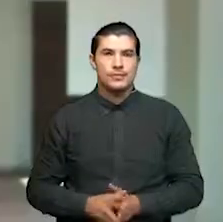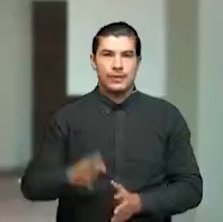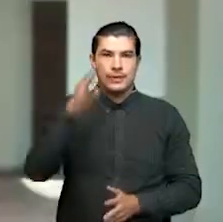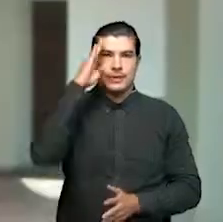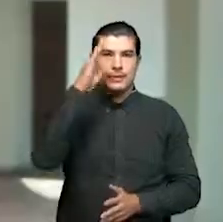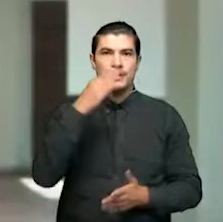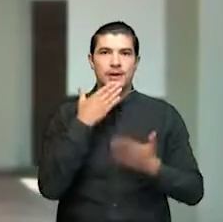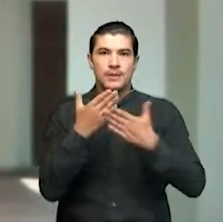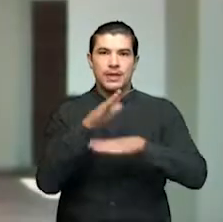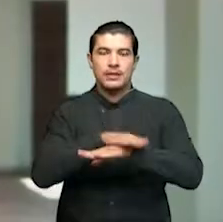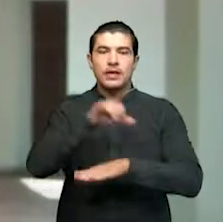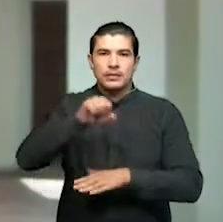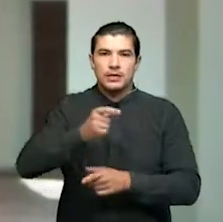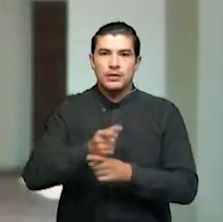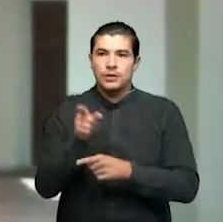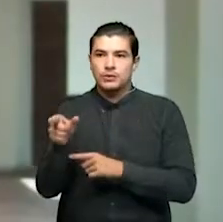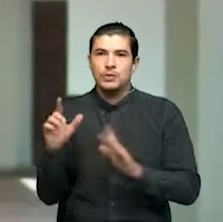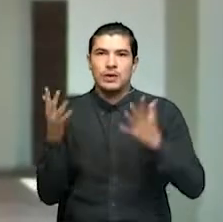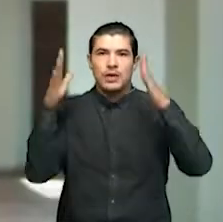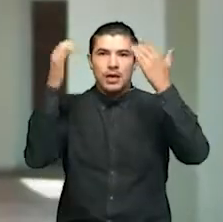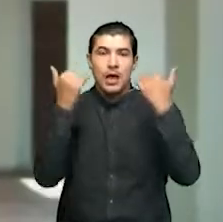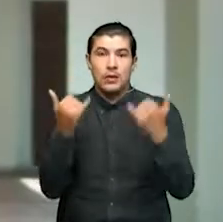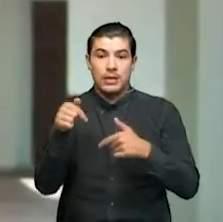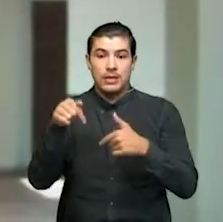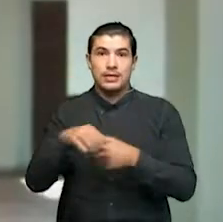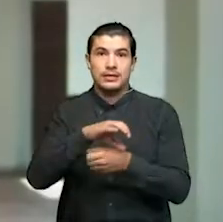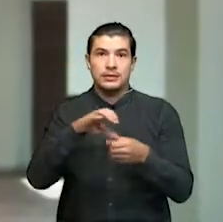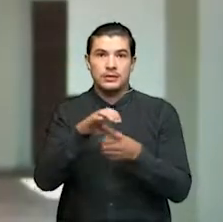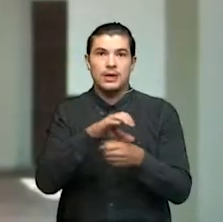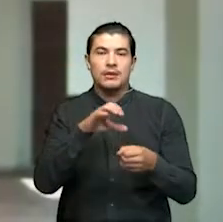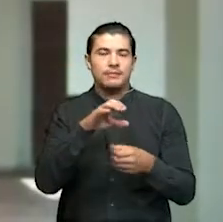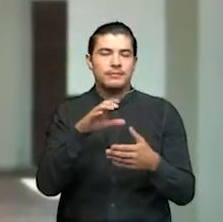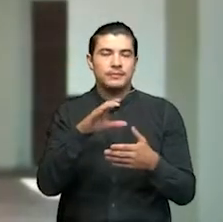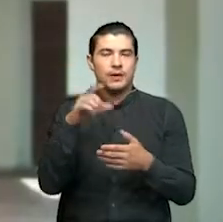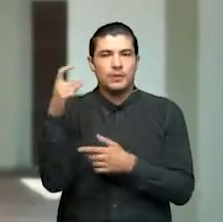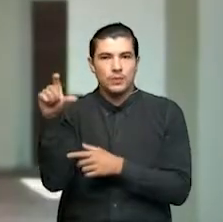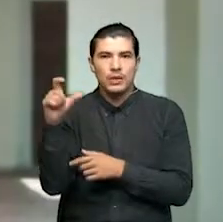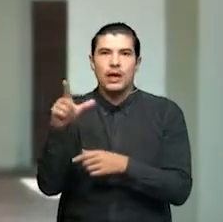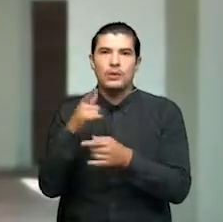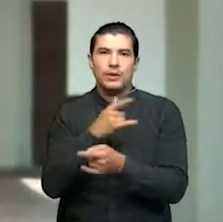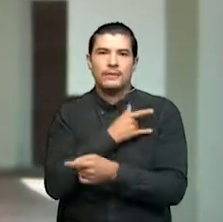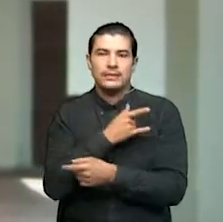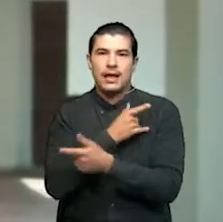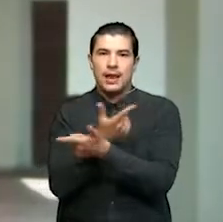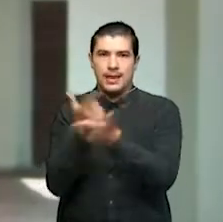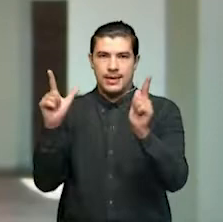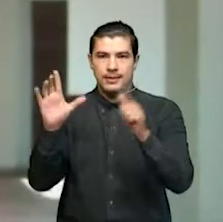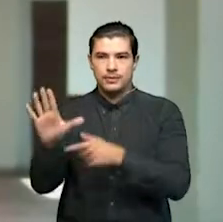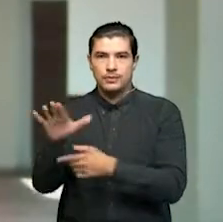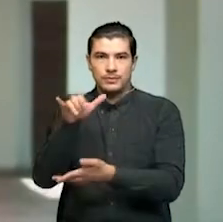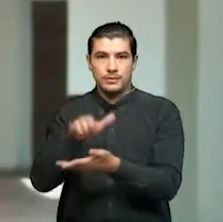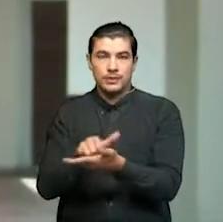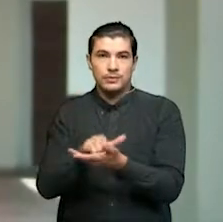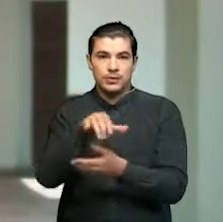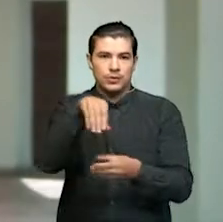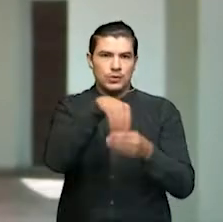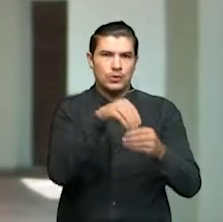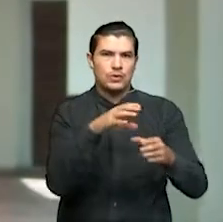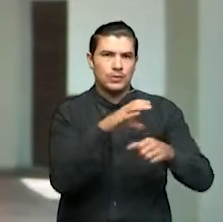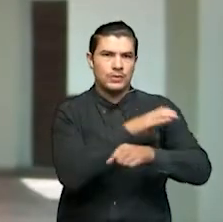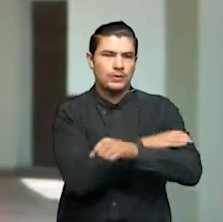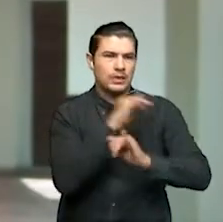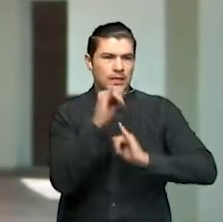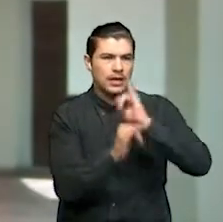Buenas tardes, pues el evento se está llevando a cabo todavía en la Universidad Libre aquí en Cúcuta. Les contamos que han estado presentes la Comisión Interamericana de